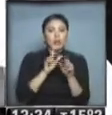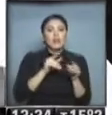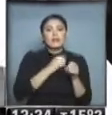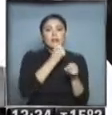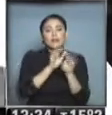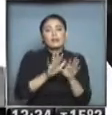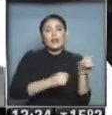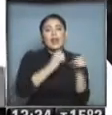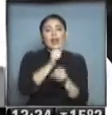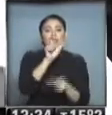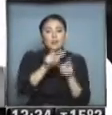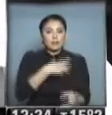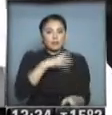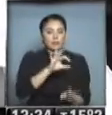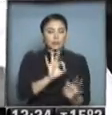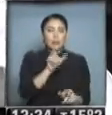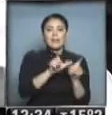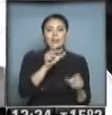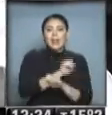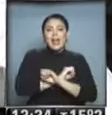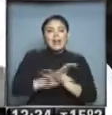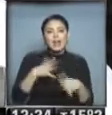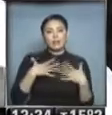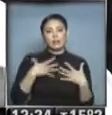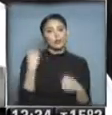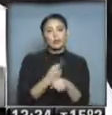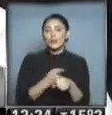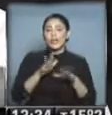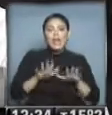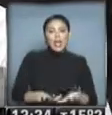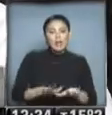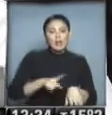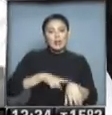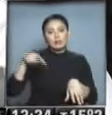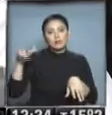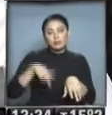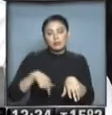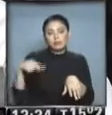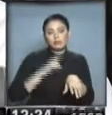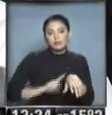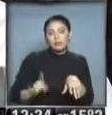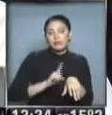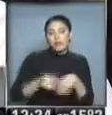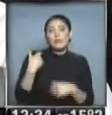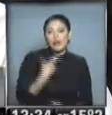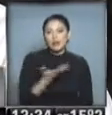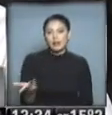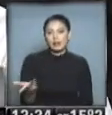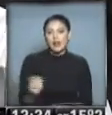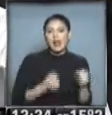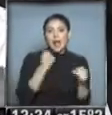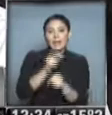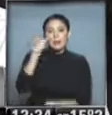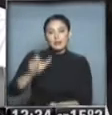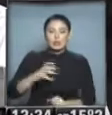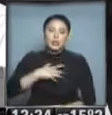que están muy graves y que no pueden esperar ese tiempo de que hay habitualmente hasta que llega el